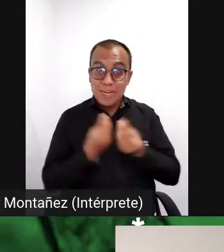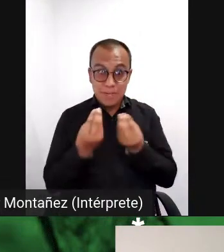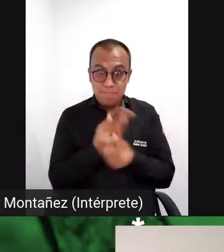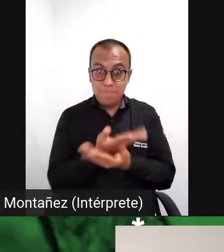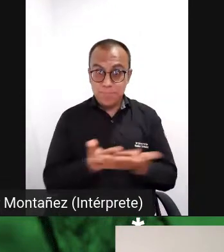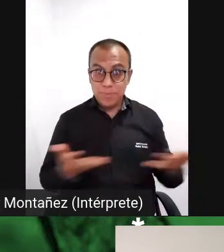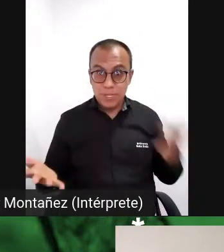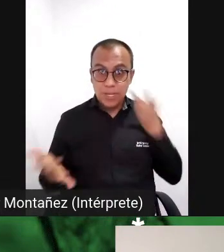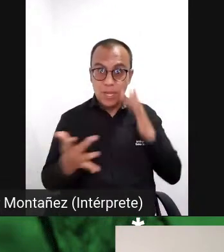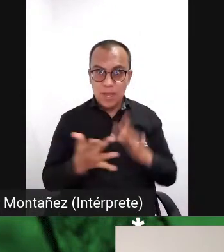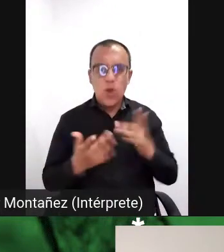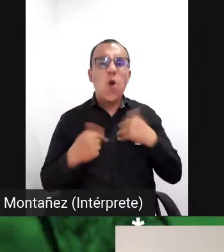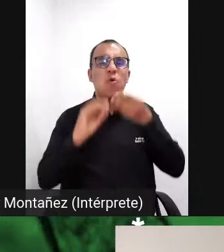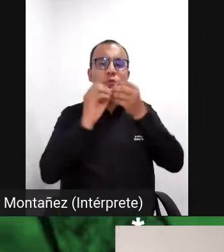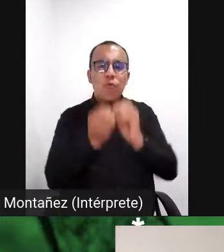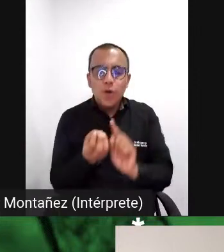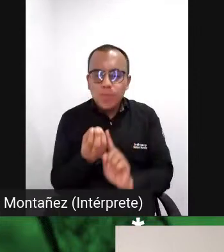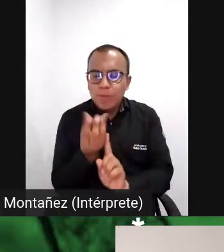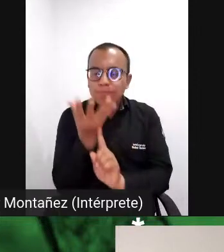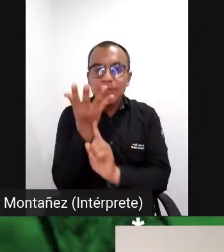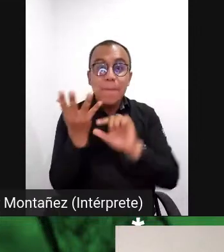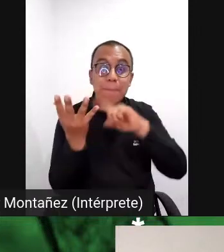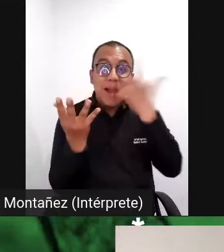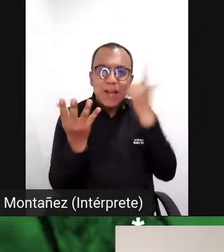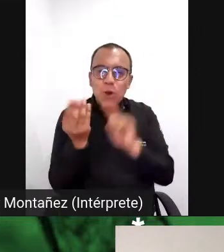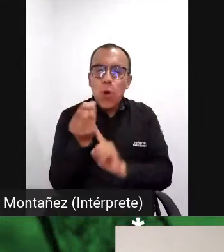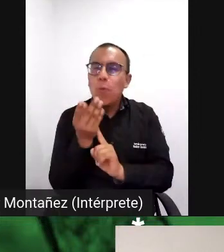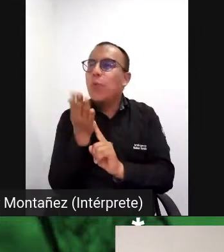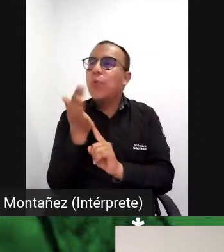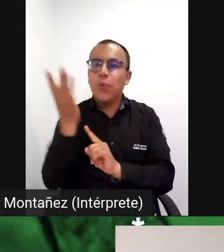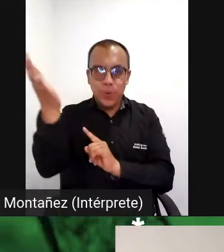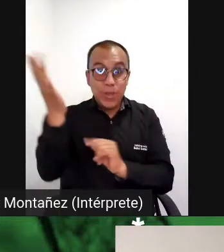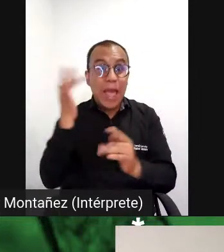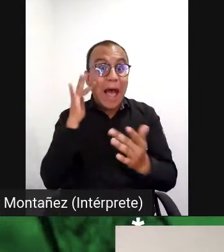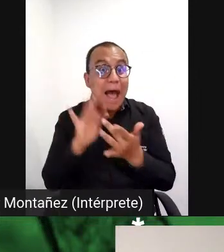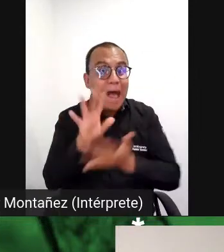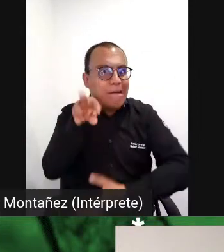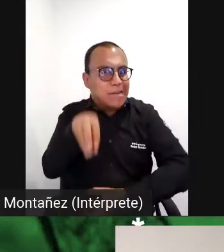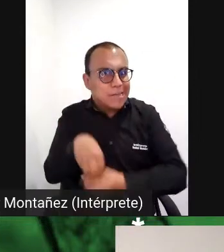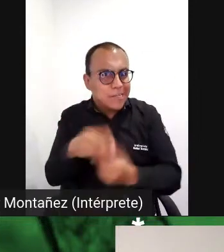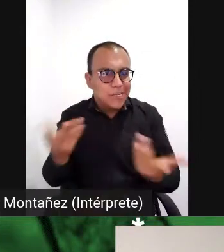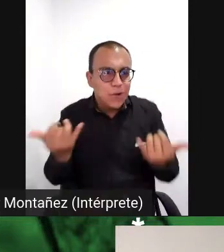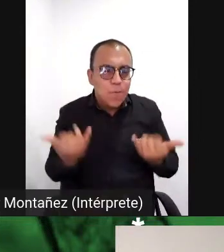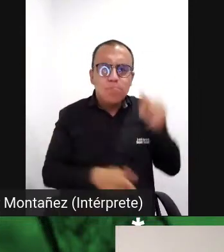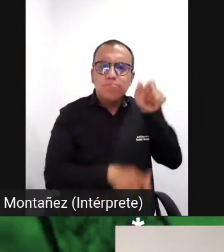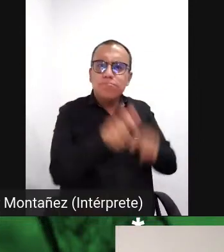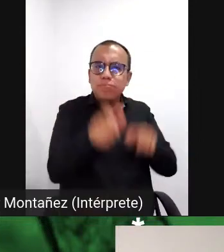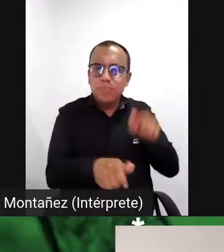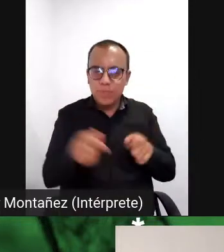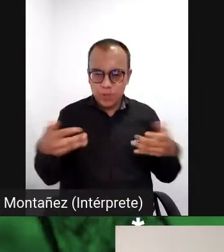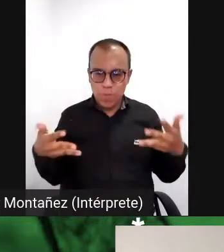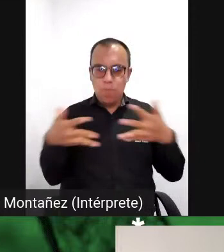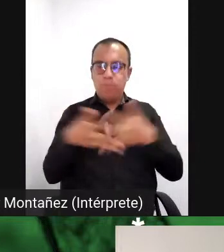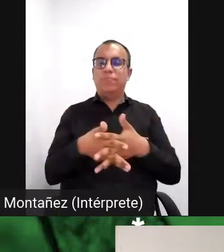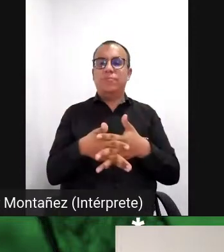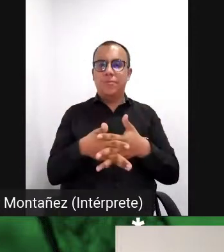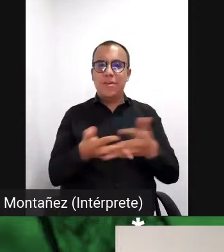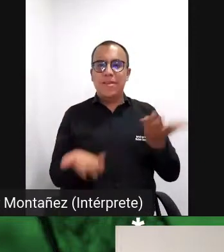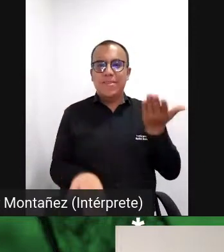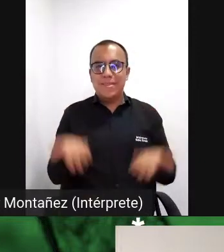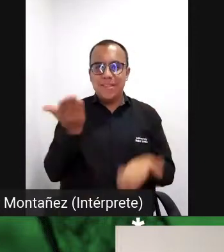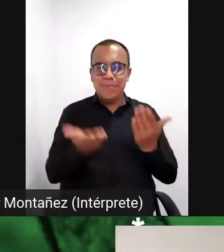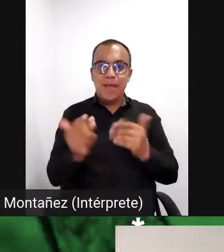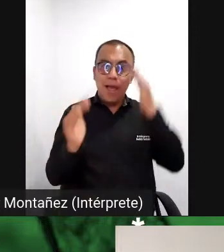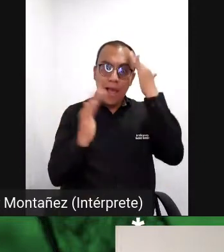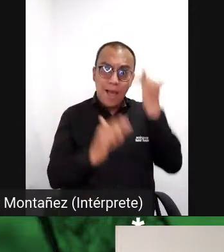un diente de león o un copetón, siguen hablando como las personas hoy, ¿no? Entonces, como ese cruce de los niveles, como esa cosa